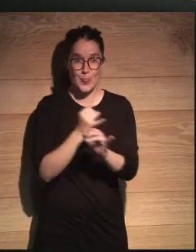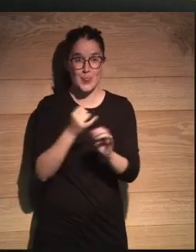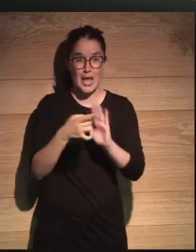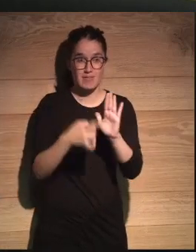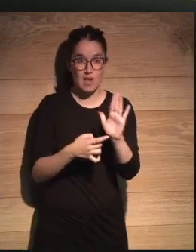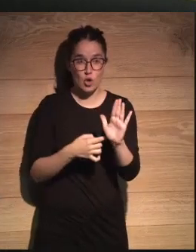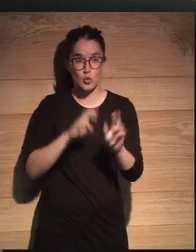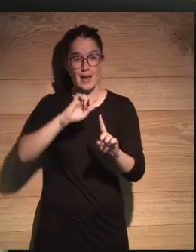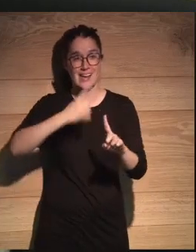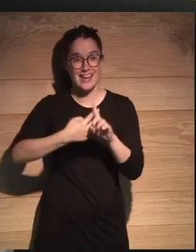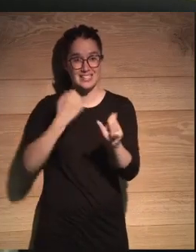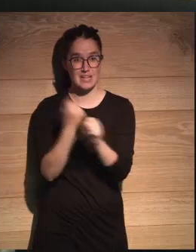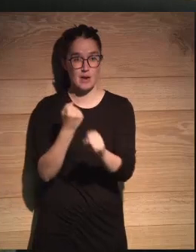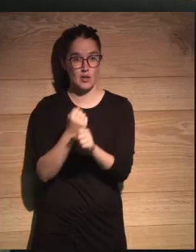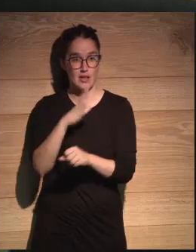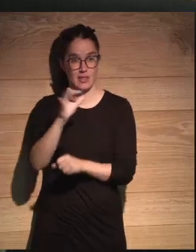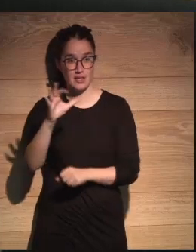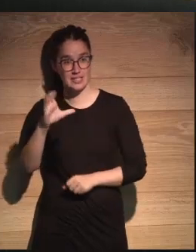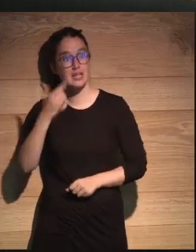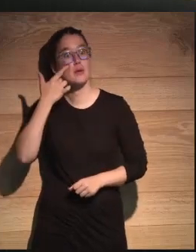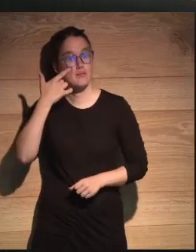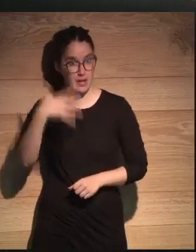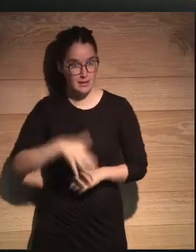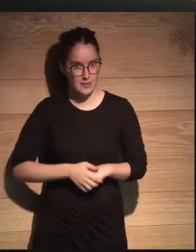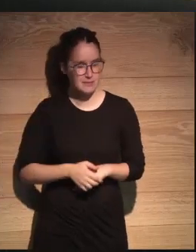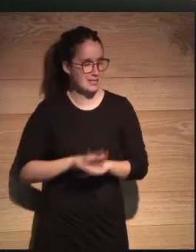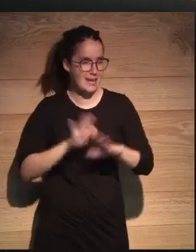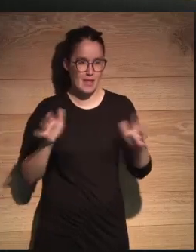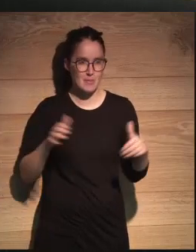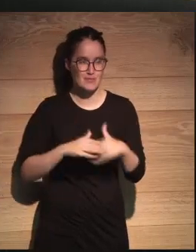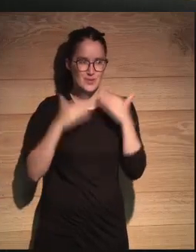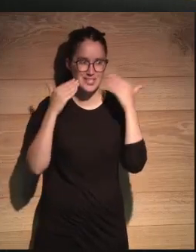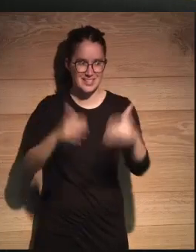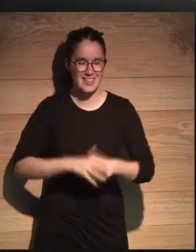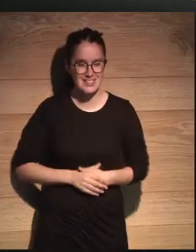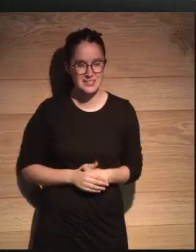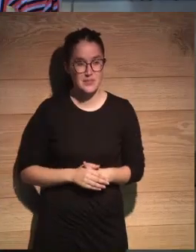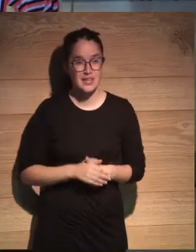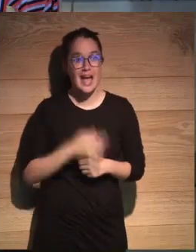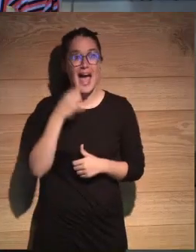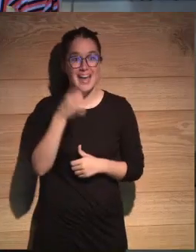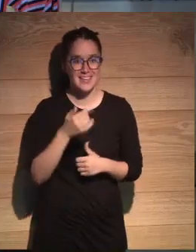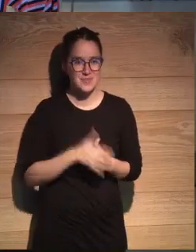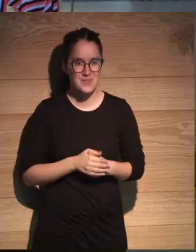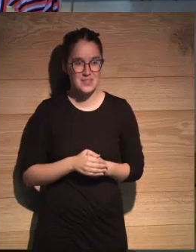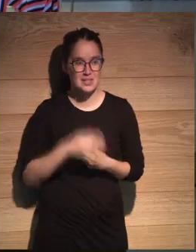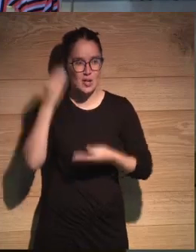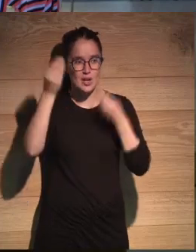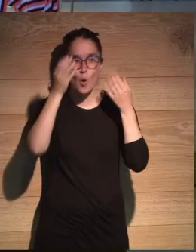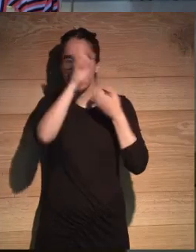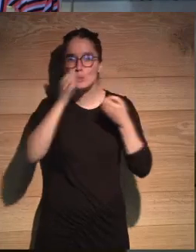una ex trabajadora del CSIC. O sea, que imagínate. Así que nada, pues muchas gracias. A ti, ¿qué